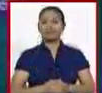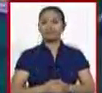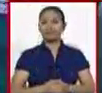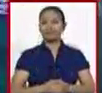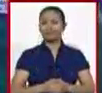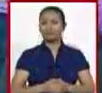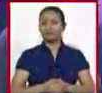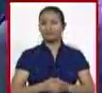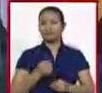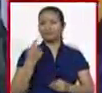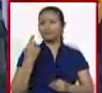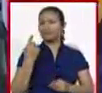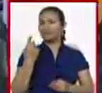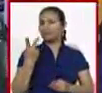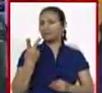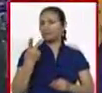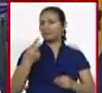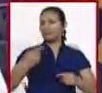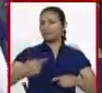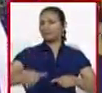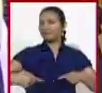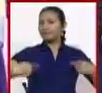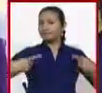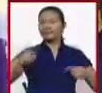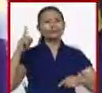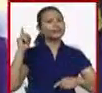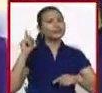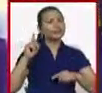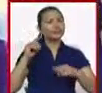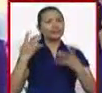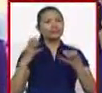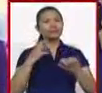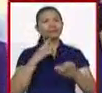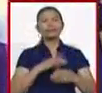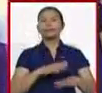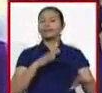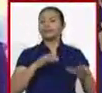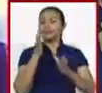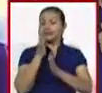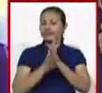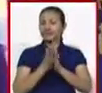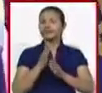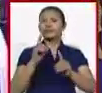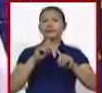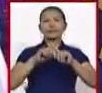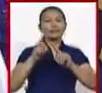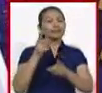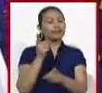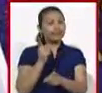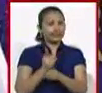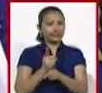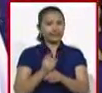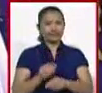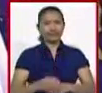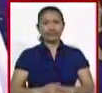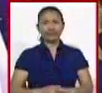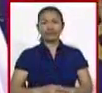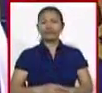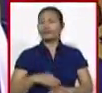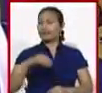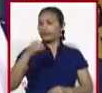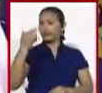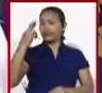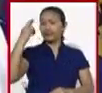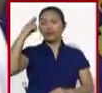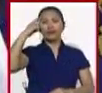para un motorizado de dos ruedas, no estamos en contra que nos cobren o no queremos que lo hagamos gratis, pero que sean correctos en esta situación. Otra